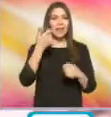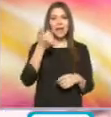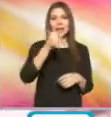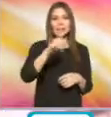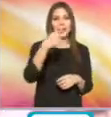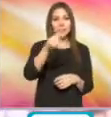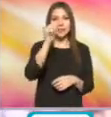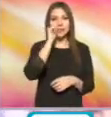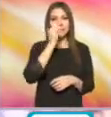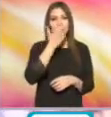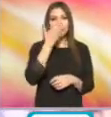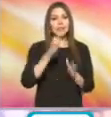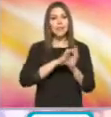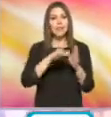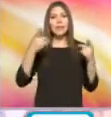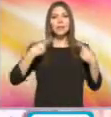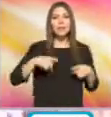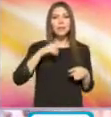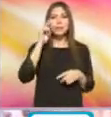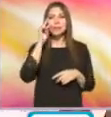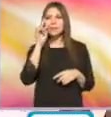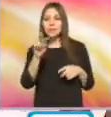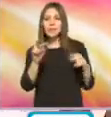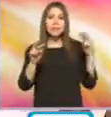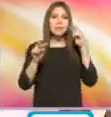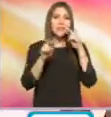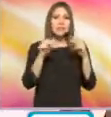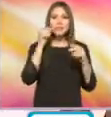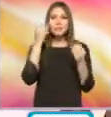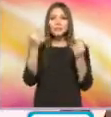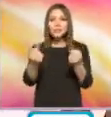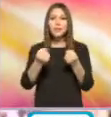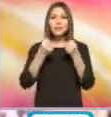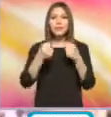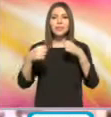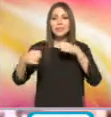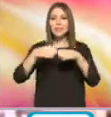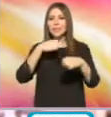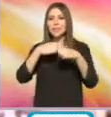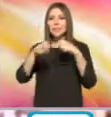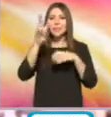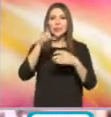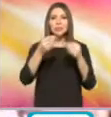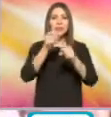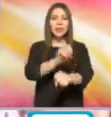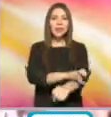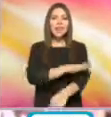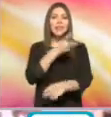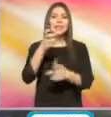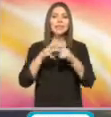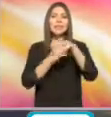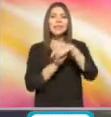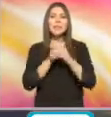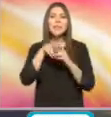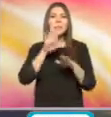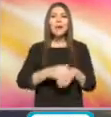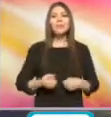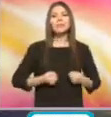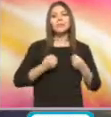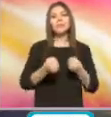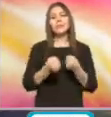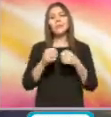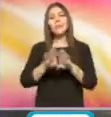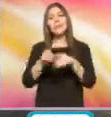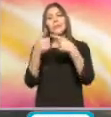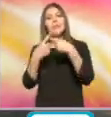espectáculo, ¿no? O sea, como tú dices, la gente los ve, que es ese pique tan emocionante, es lo que hace la lucha libre diferente. Claro que sí, yo creo que en la